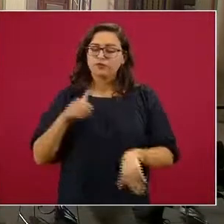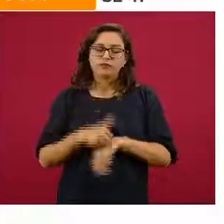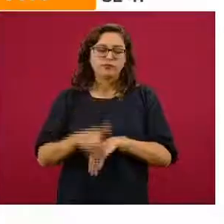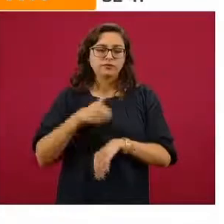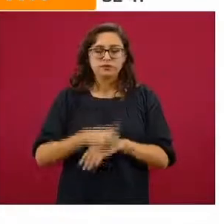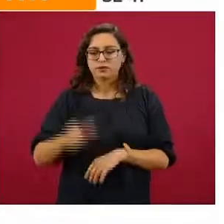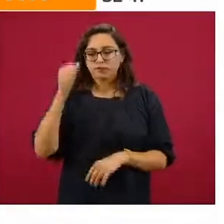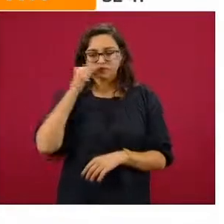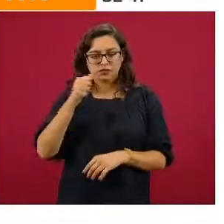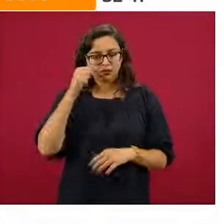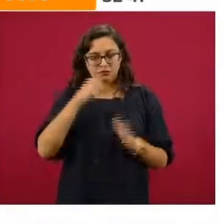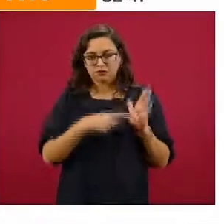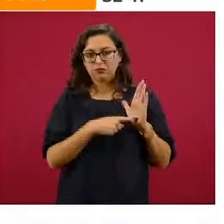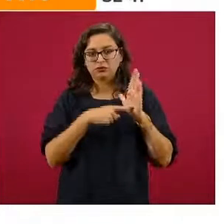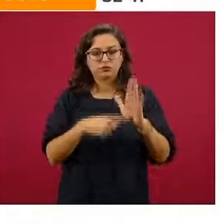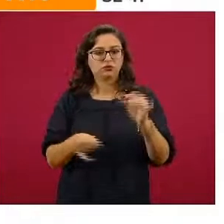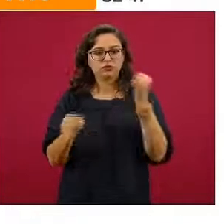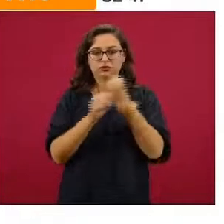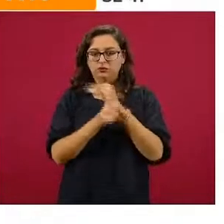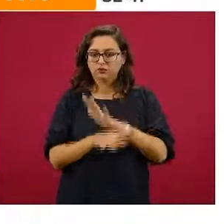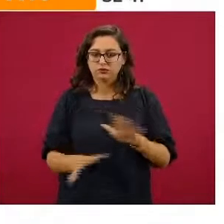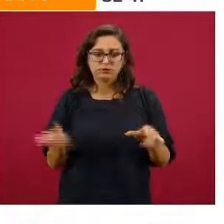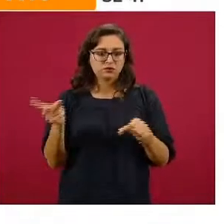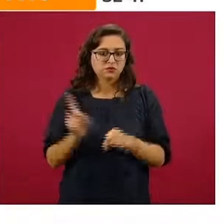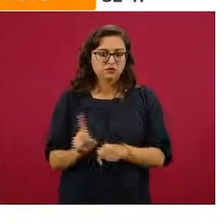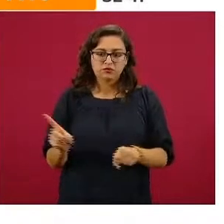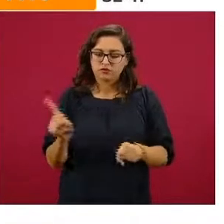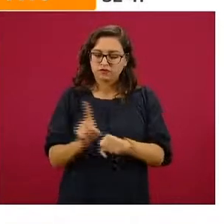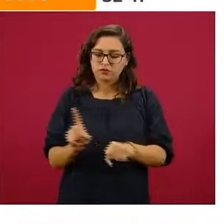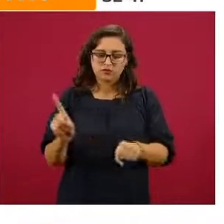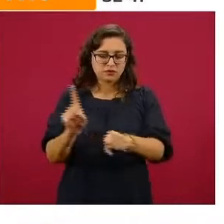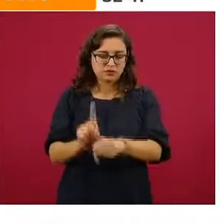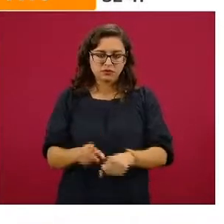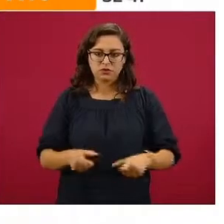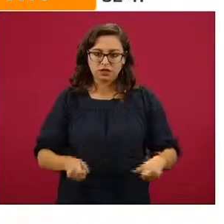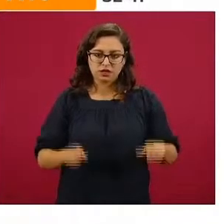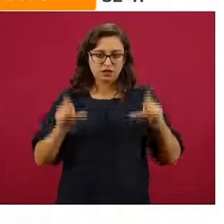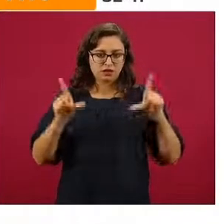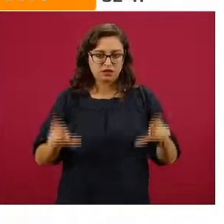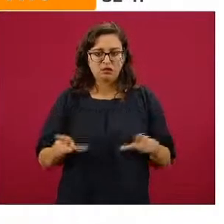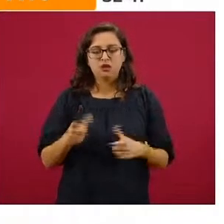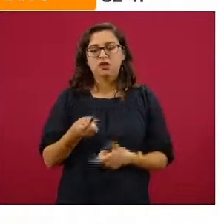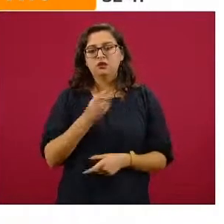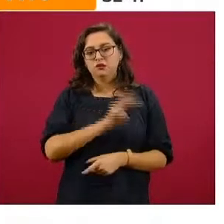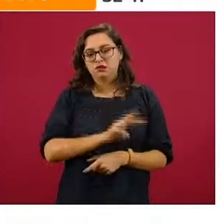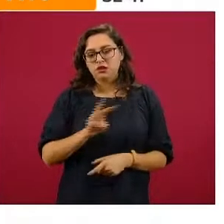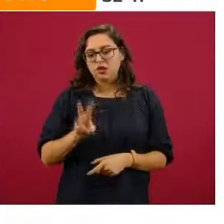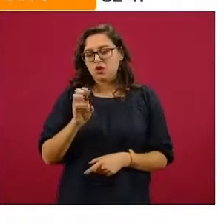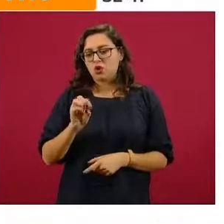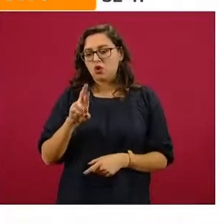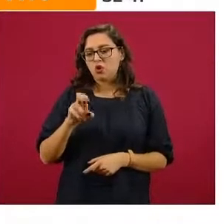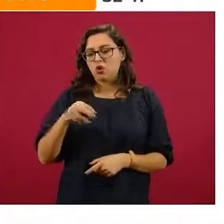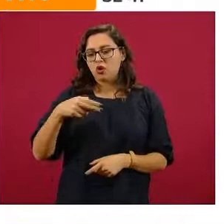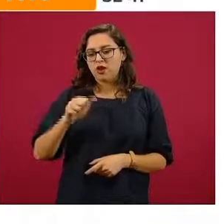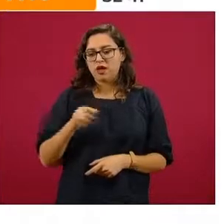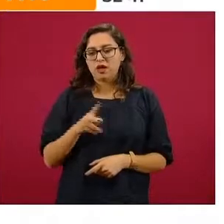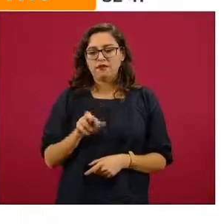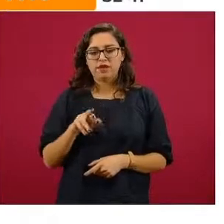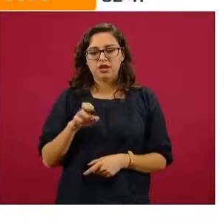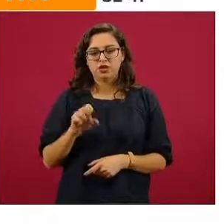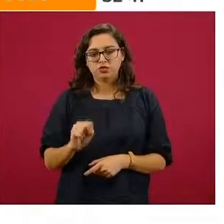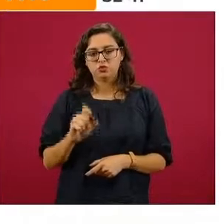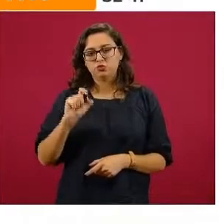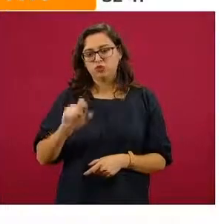vista y también en los informes que se ponen todos los días en el portal coronavirus.gov.mx. Lamentablemente